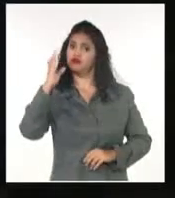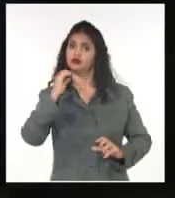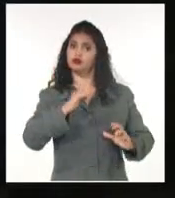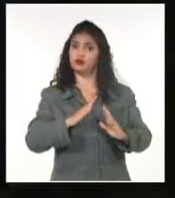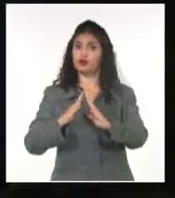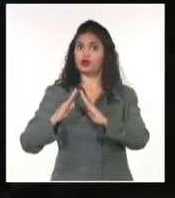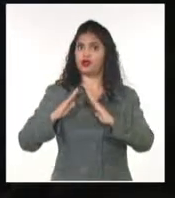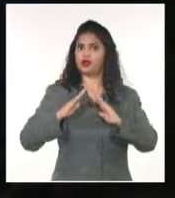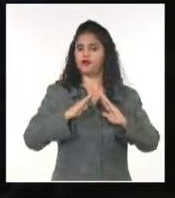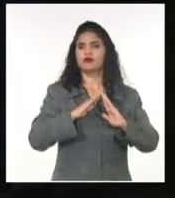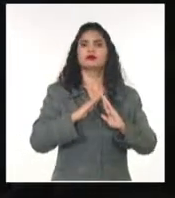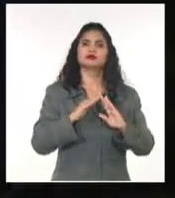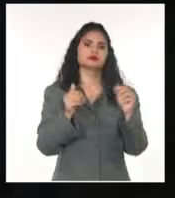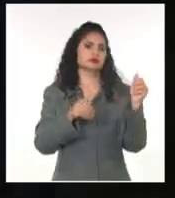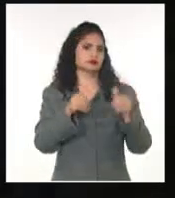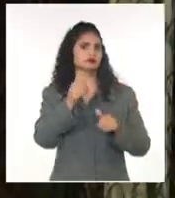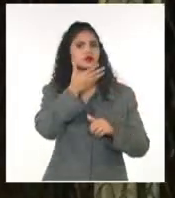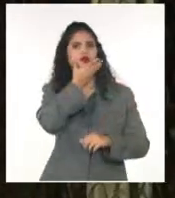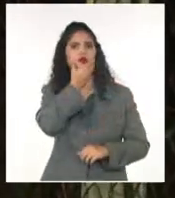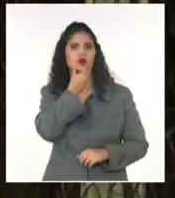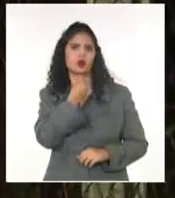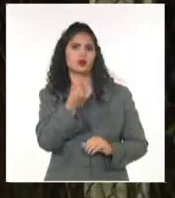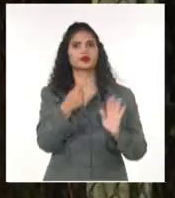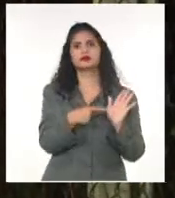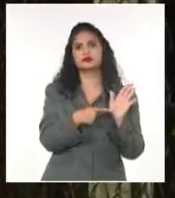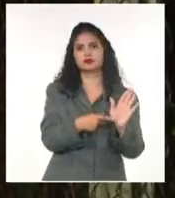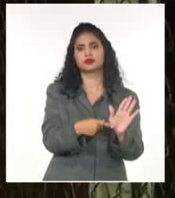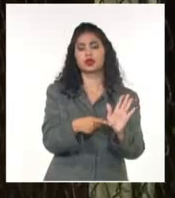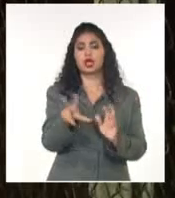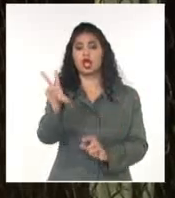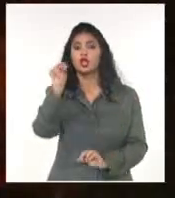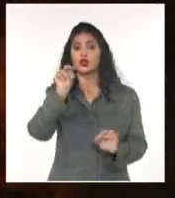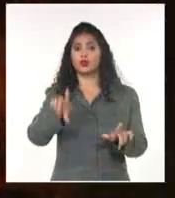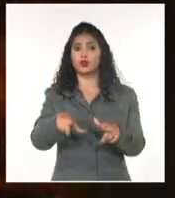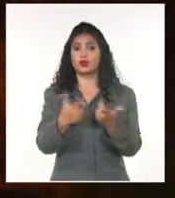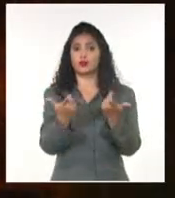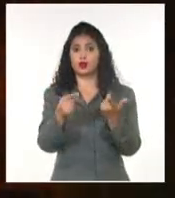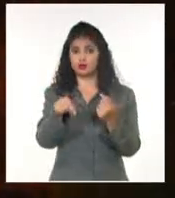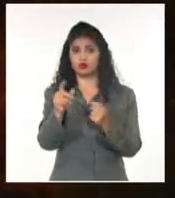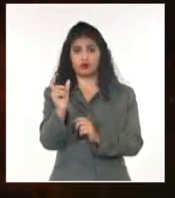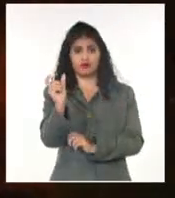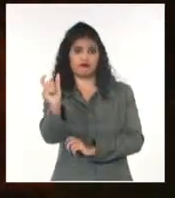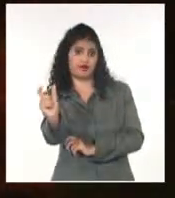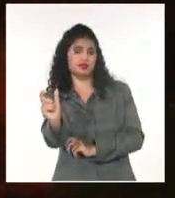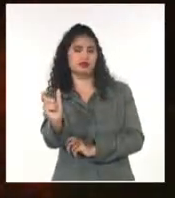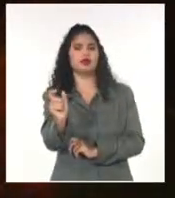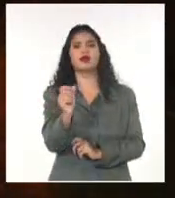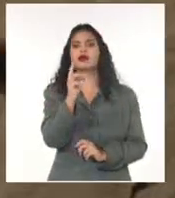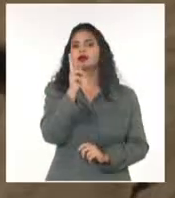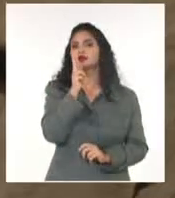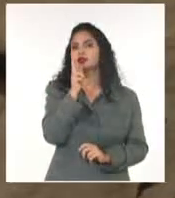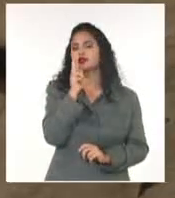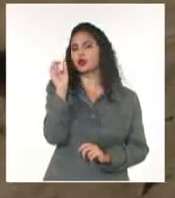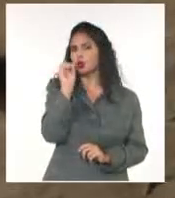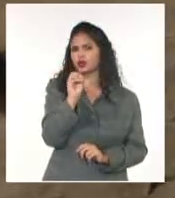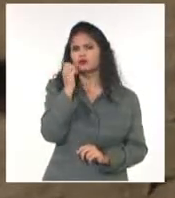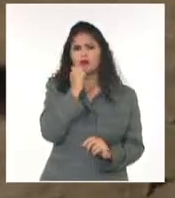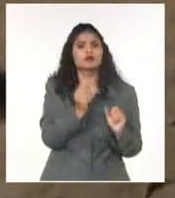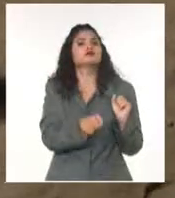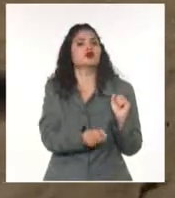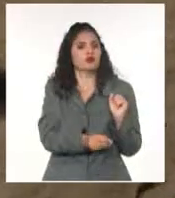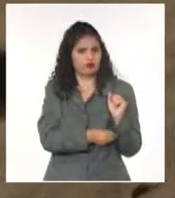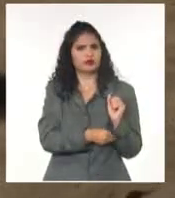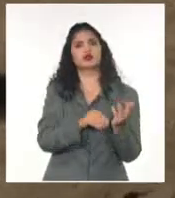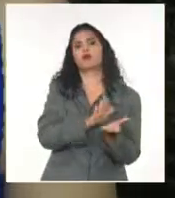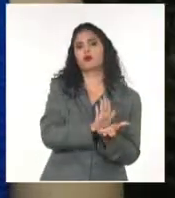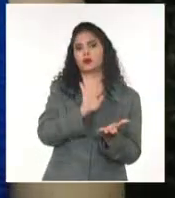aunó veteranos y jóvenes, demostrando que en el nuevo cumpleaños los CDR son una organización más fortalecida y